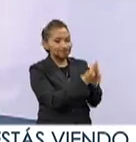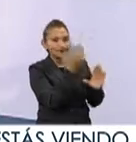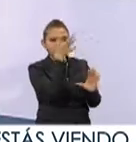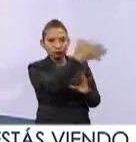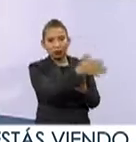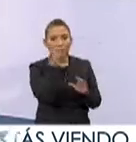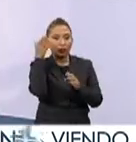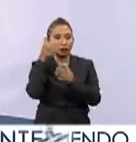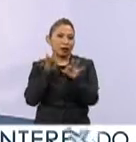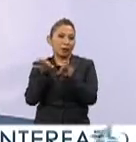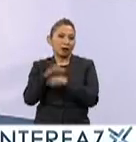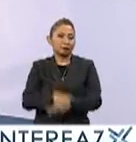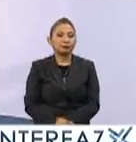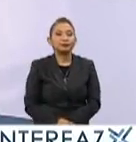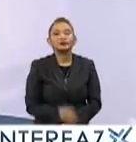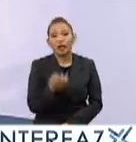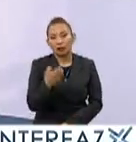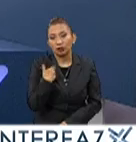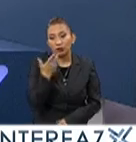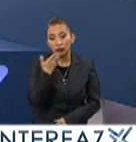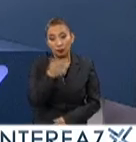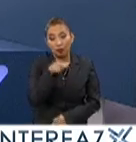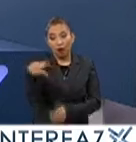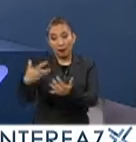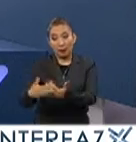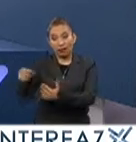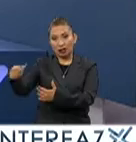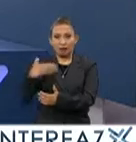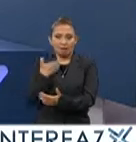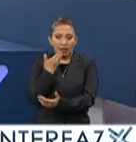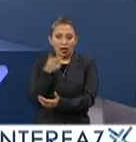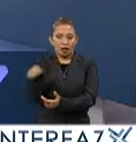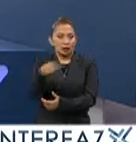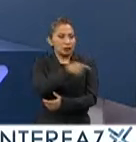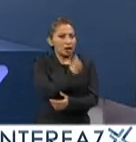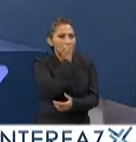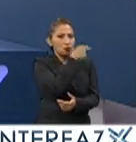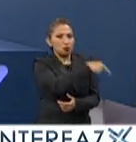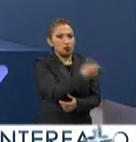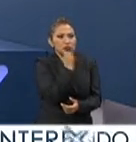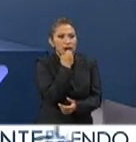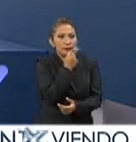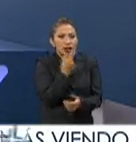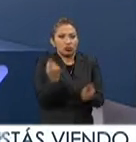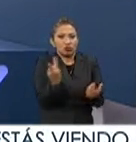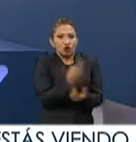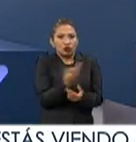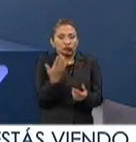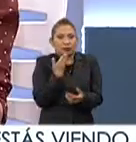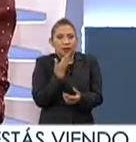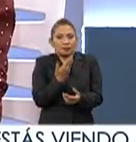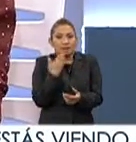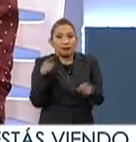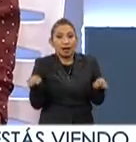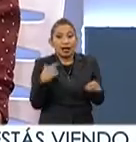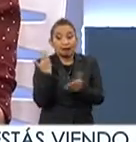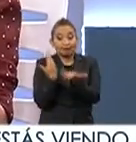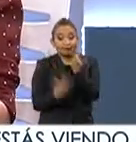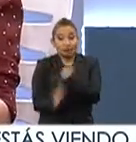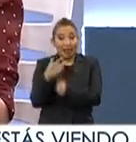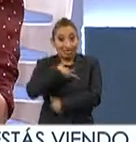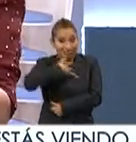futuro laboral. Y es cosa que conviene tanto a la empresa como al aprendiz, ¿no? En este caso. Y el hecho de que el éxito